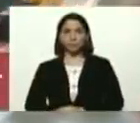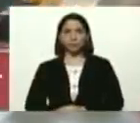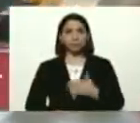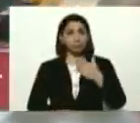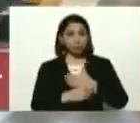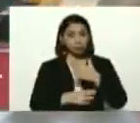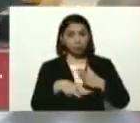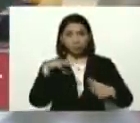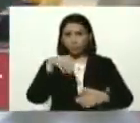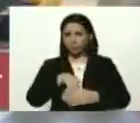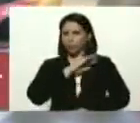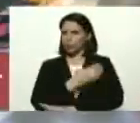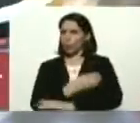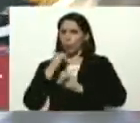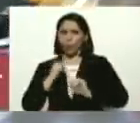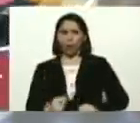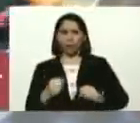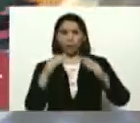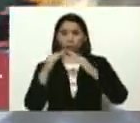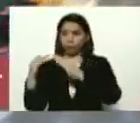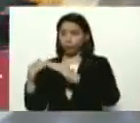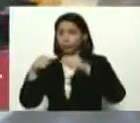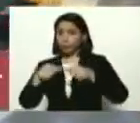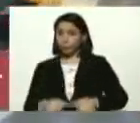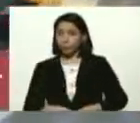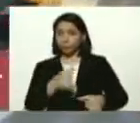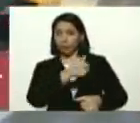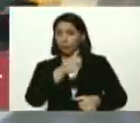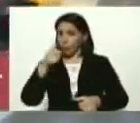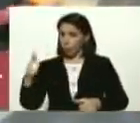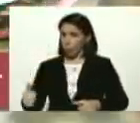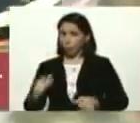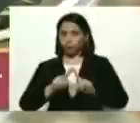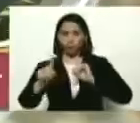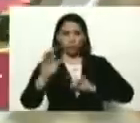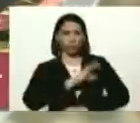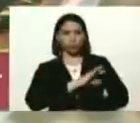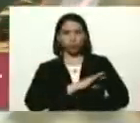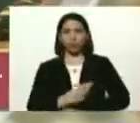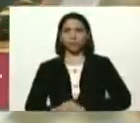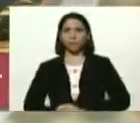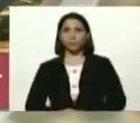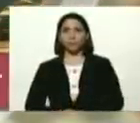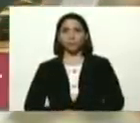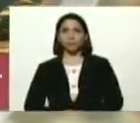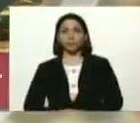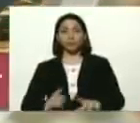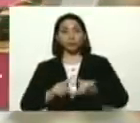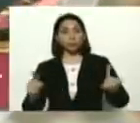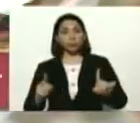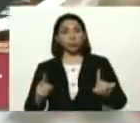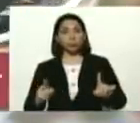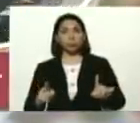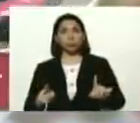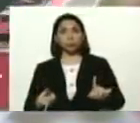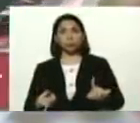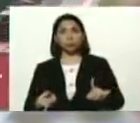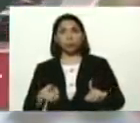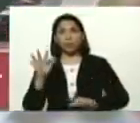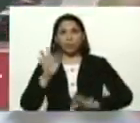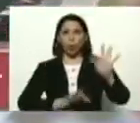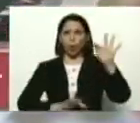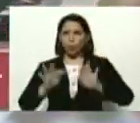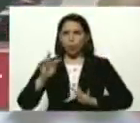a la cuarentena radical, voluntaria, el aislamiento social, para ir en esta fórmula